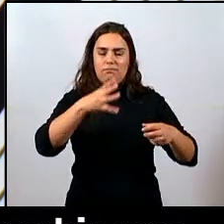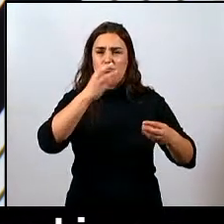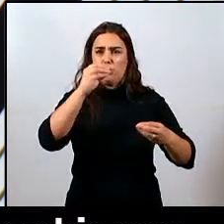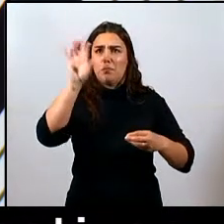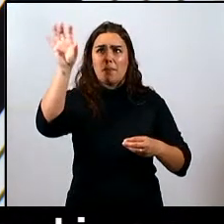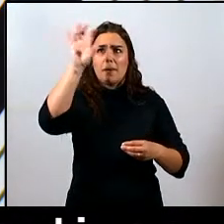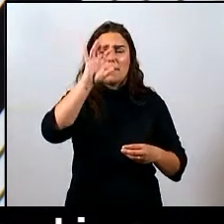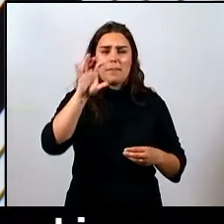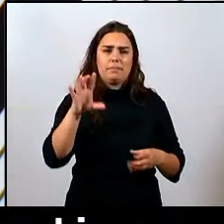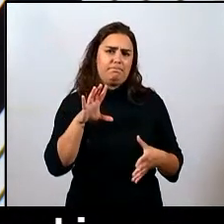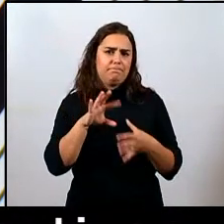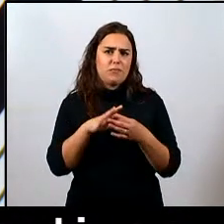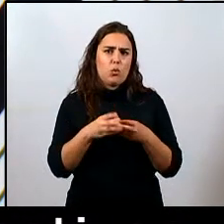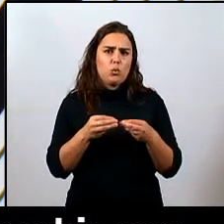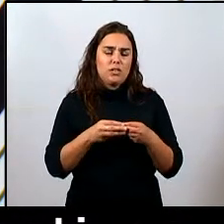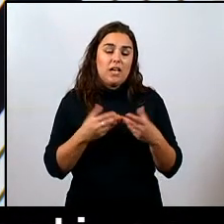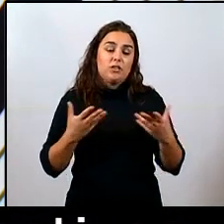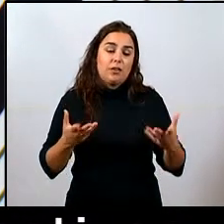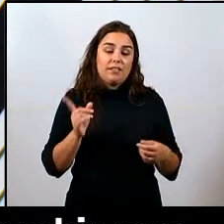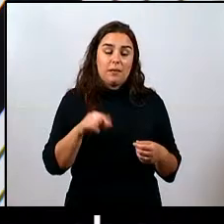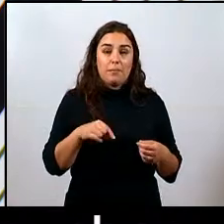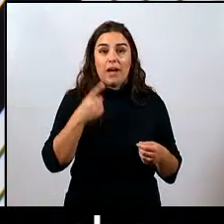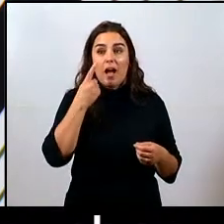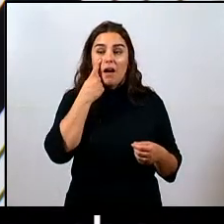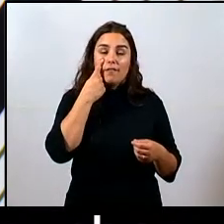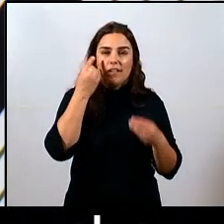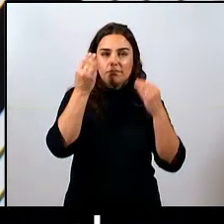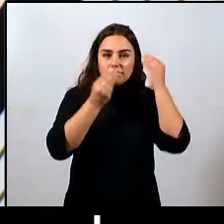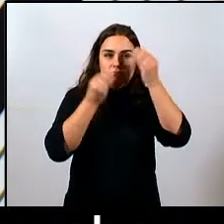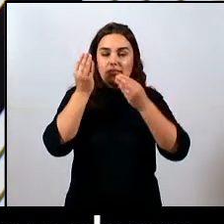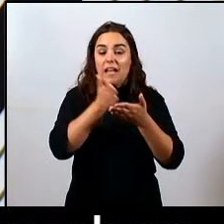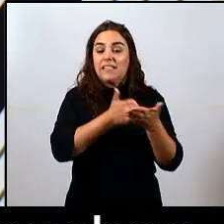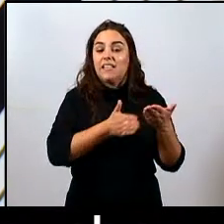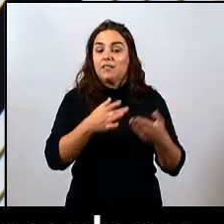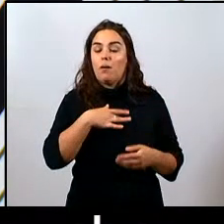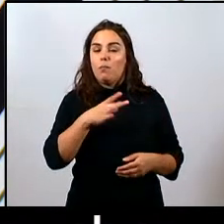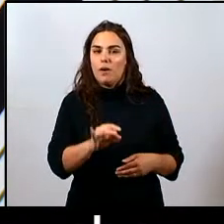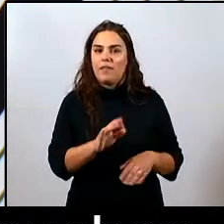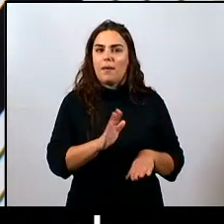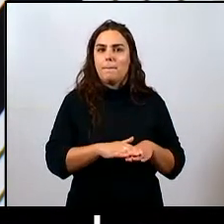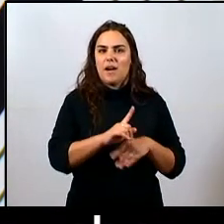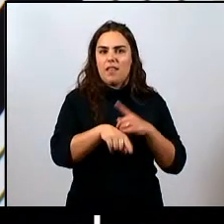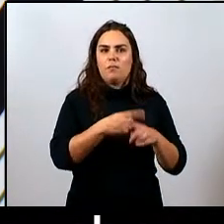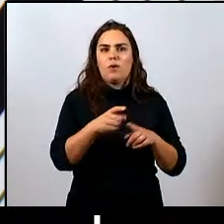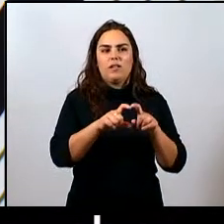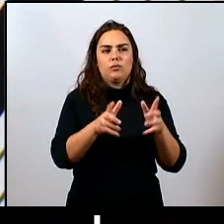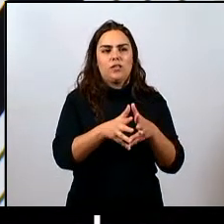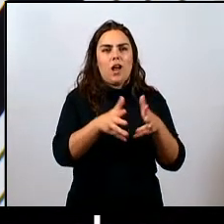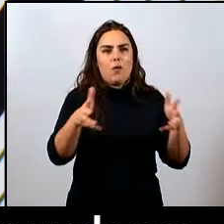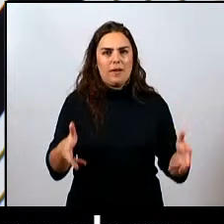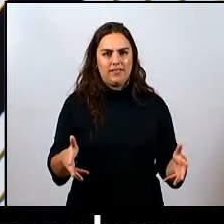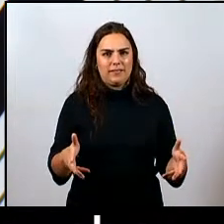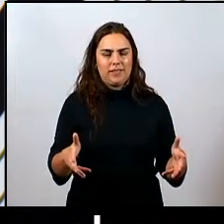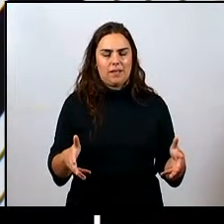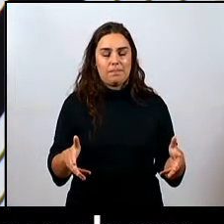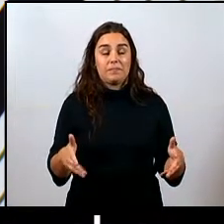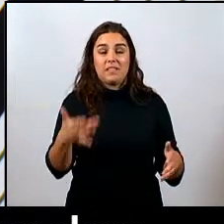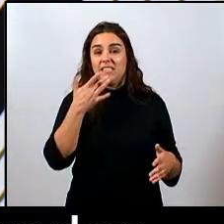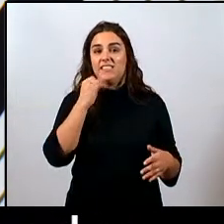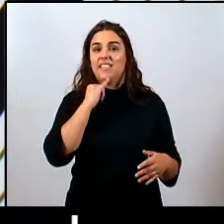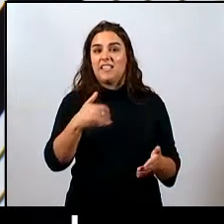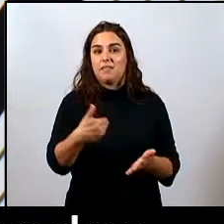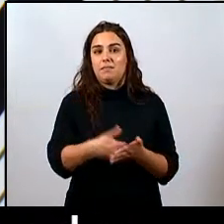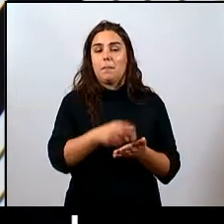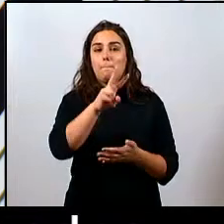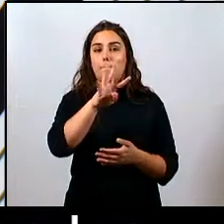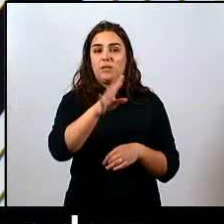países y quizás habría también que empezar a estudiar estas alternativas para alimentar a grandes industrias, aquellas que demandan energía a las 24